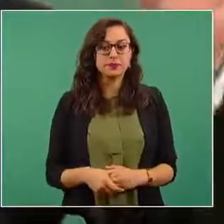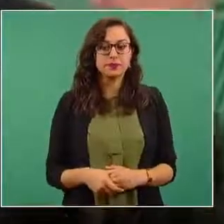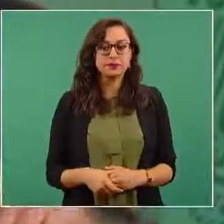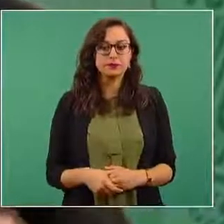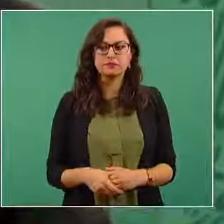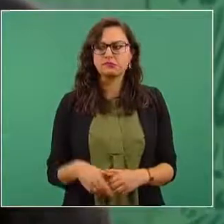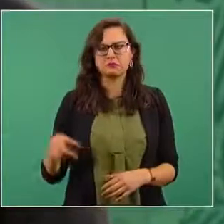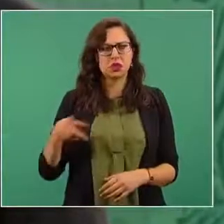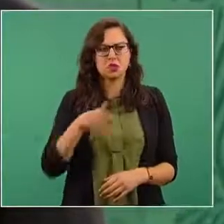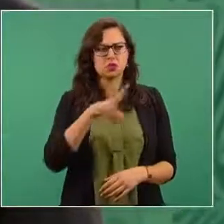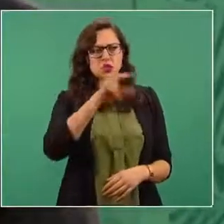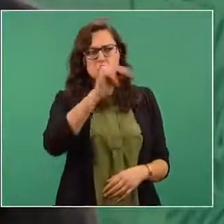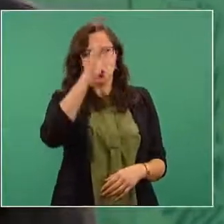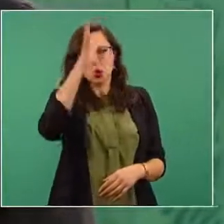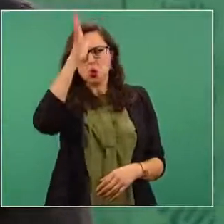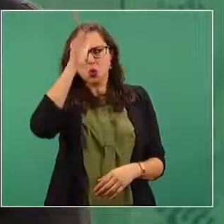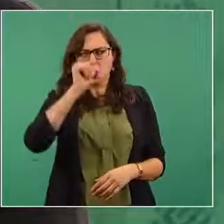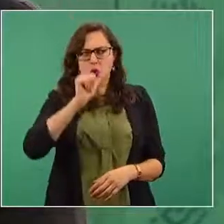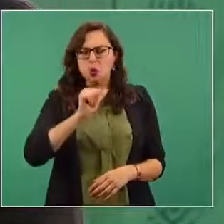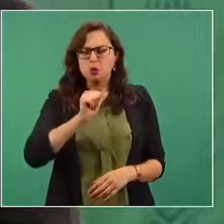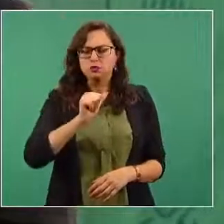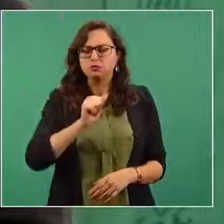no coincidan,